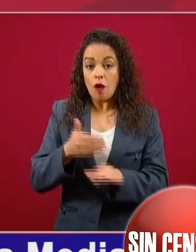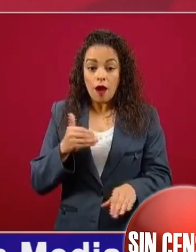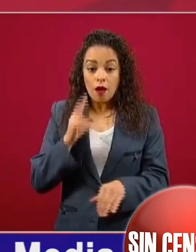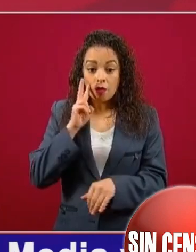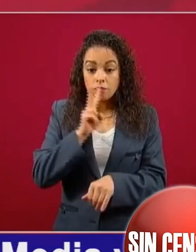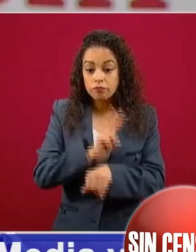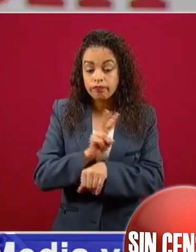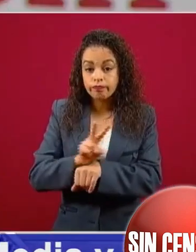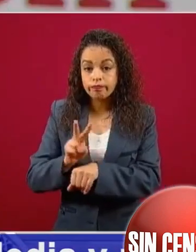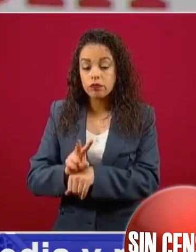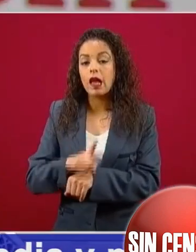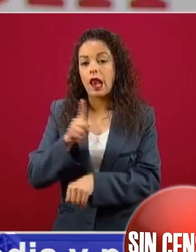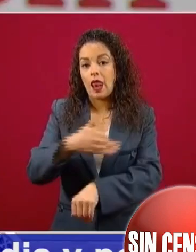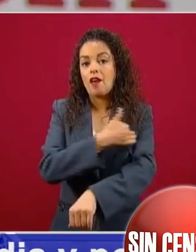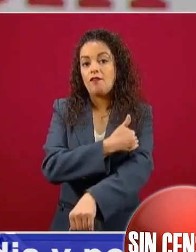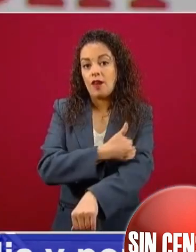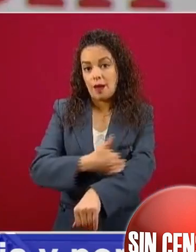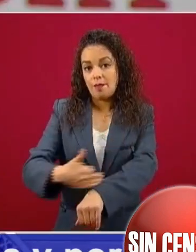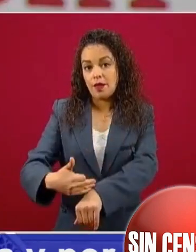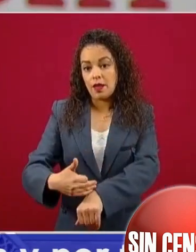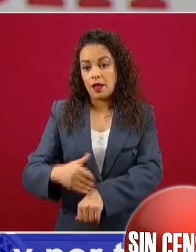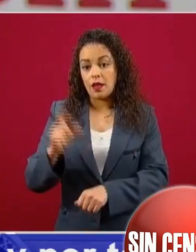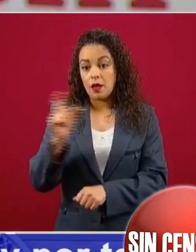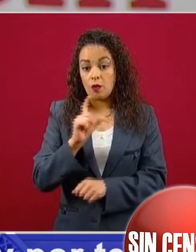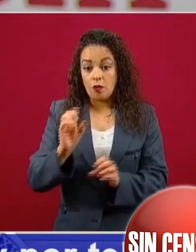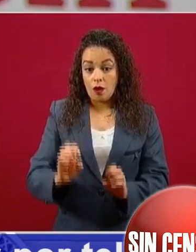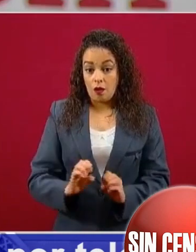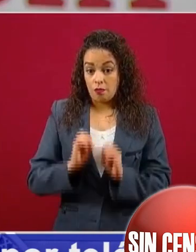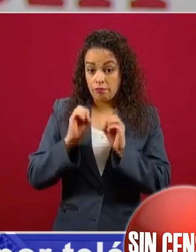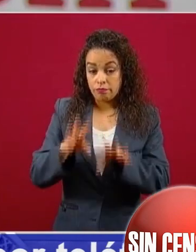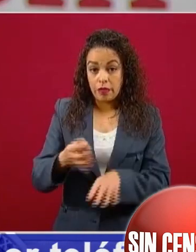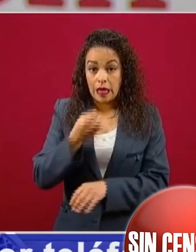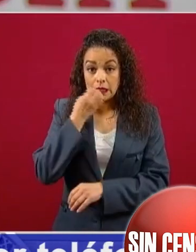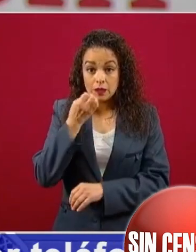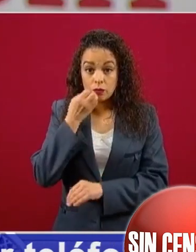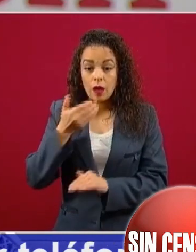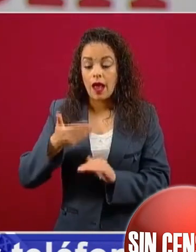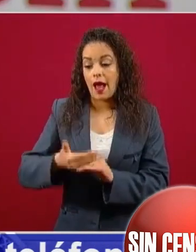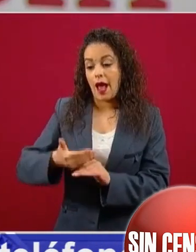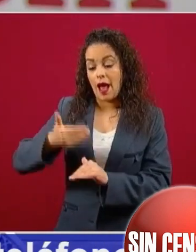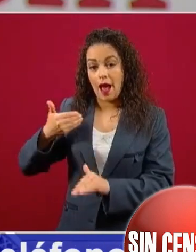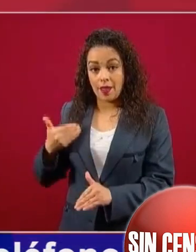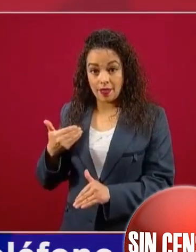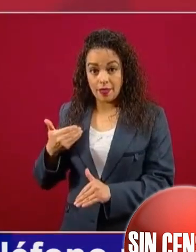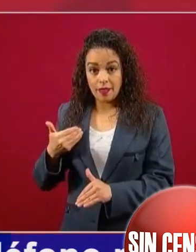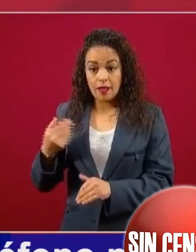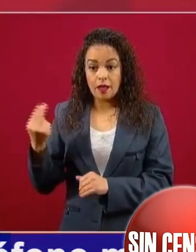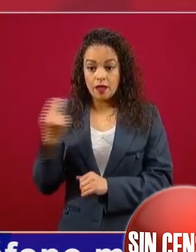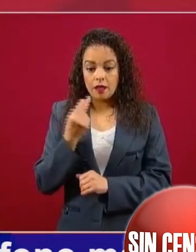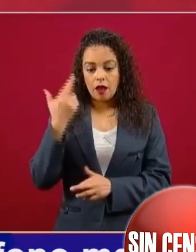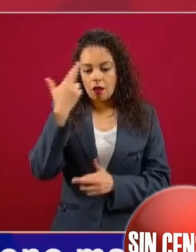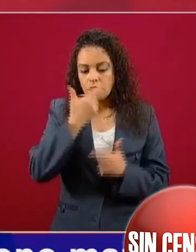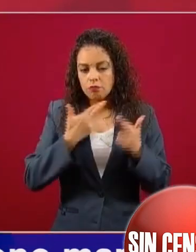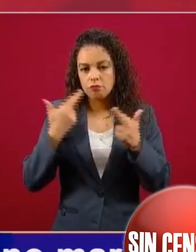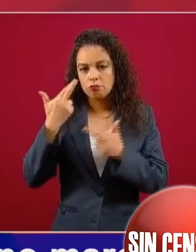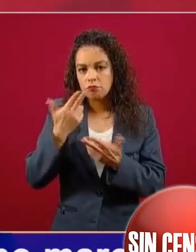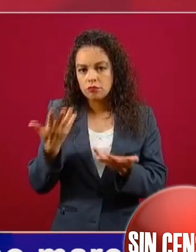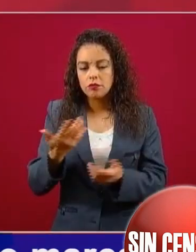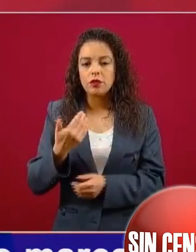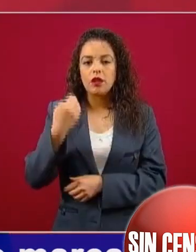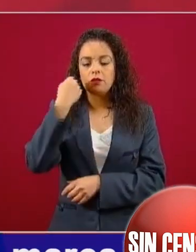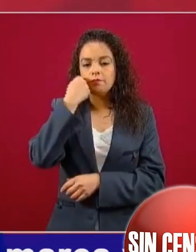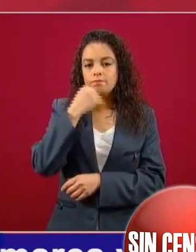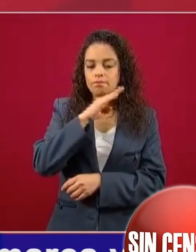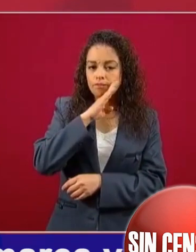que antes de dejar a sus hijos en la escuela chequen ciertos signos, la